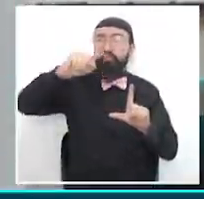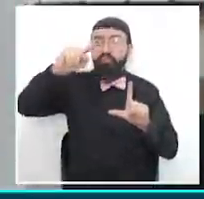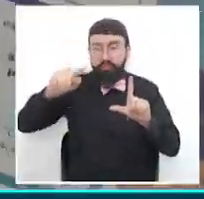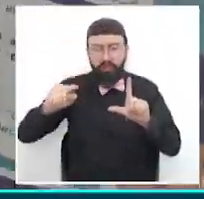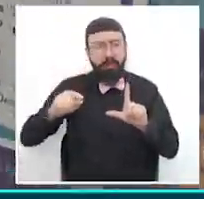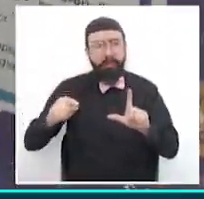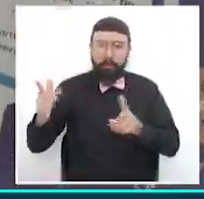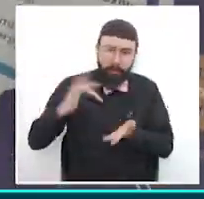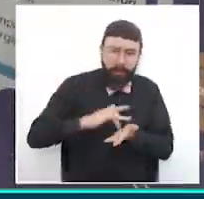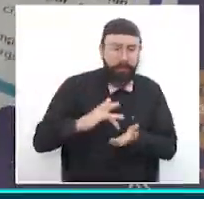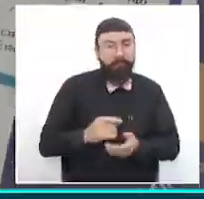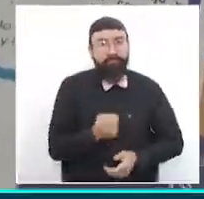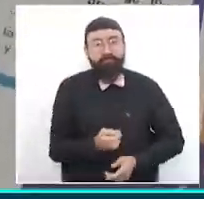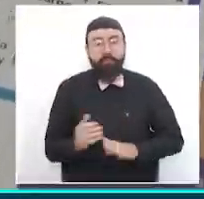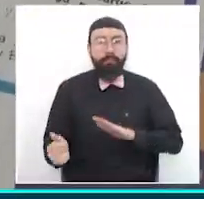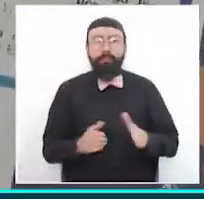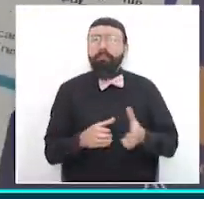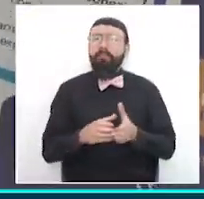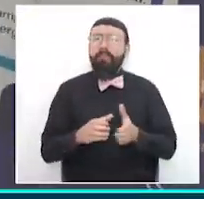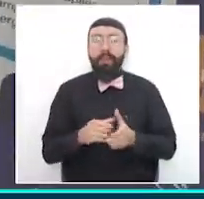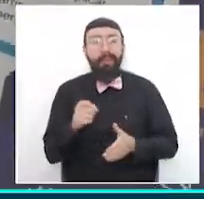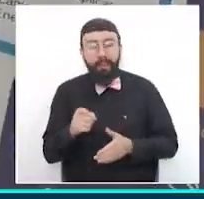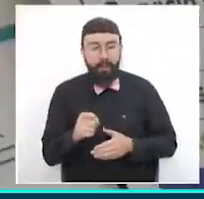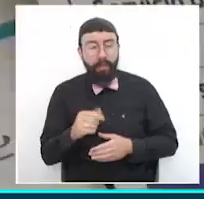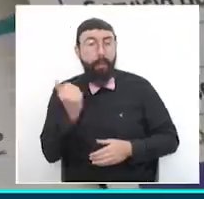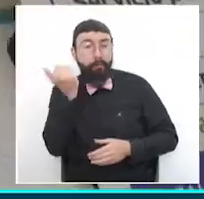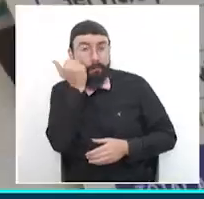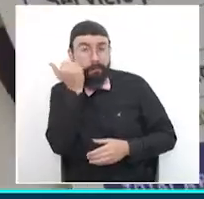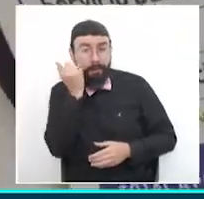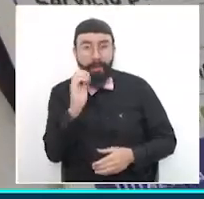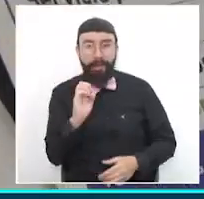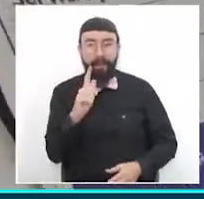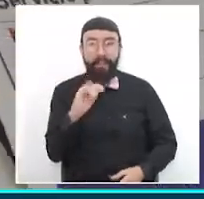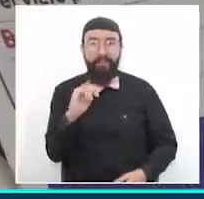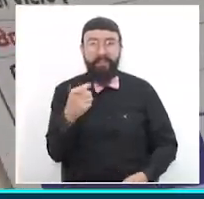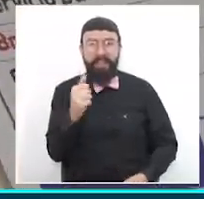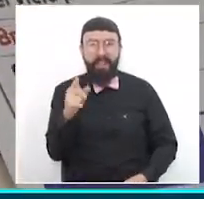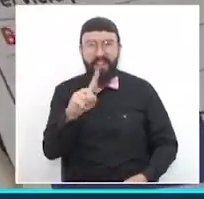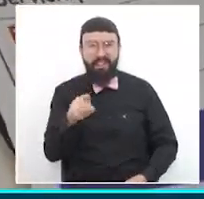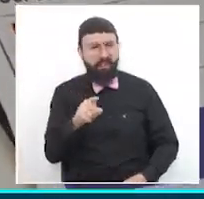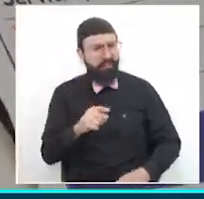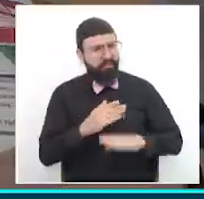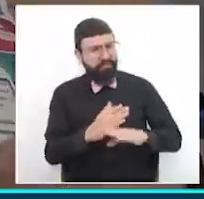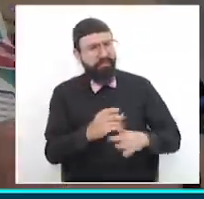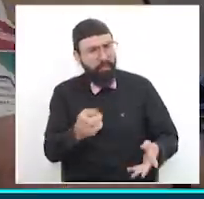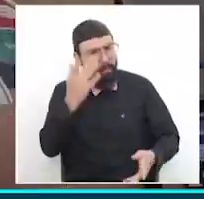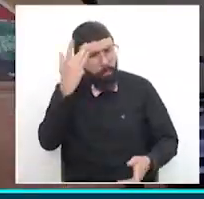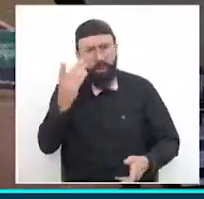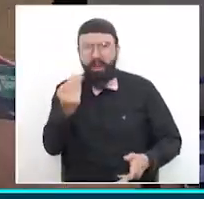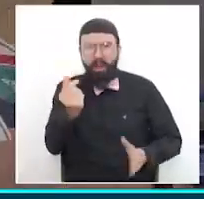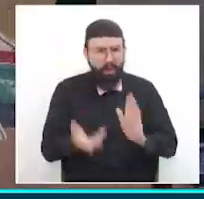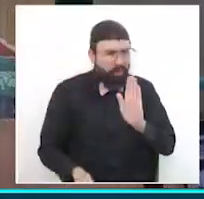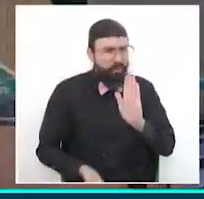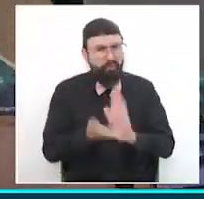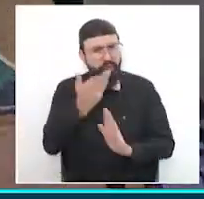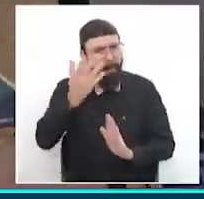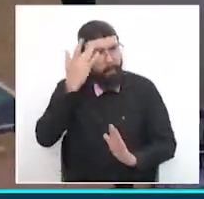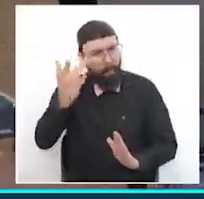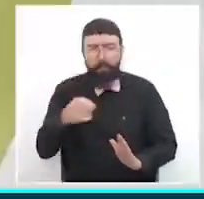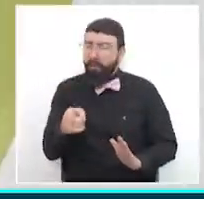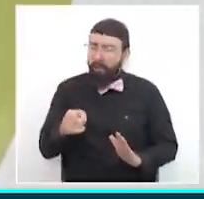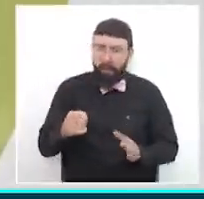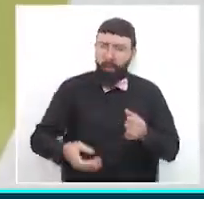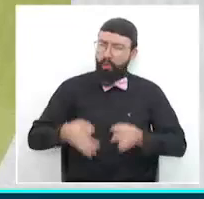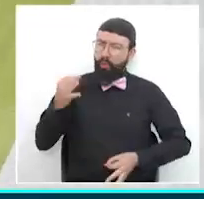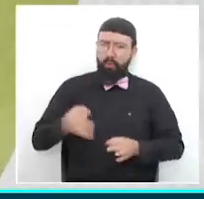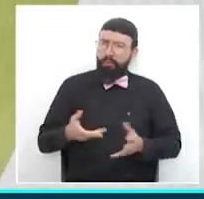Usuarios de la empresa Efigas han manifestado su descontento frente a las alzas sin aparente justificación. Voceros de la entidad aseguran